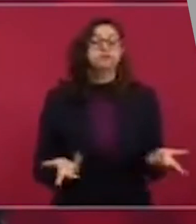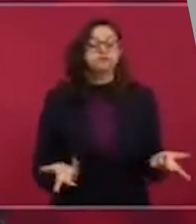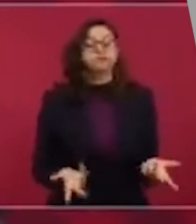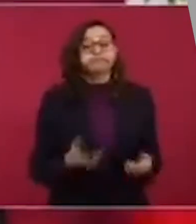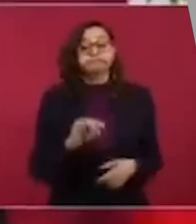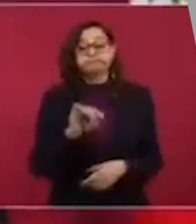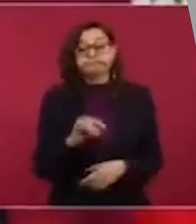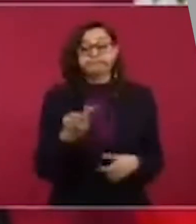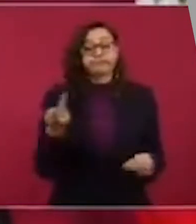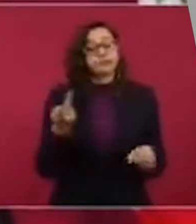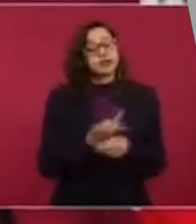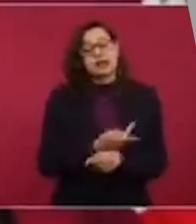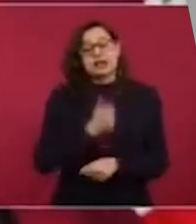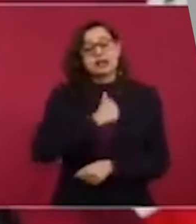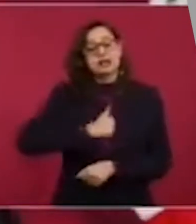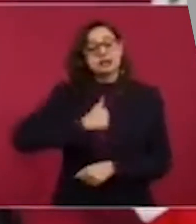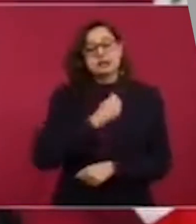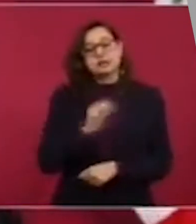hay mucha infiltración